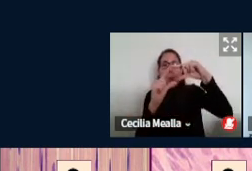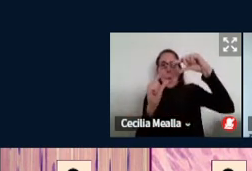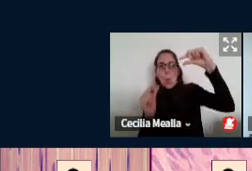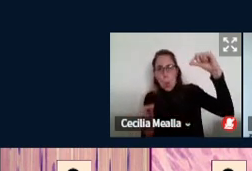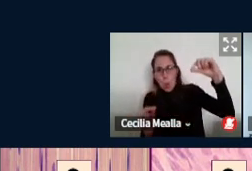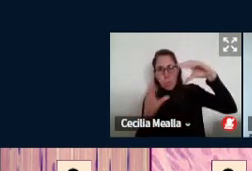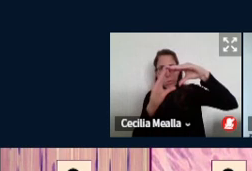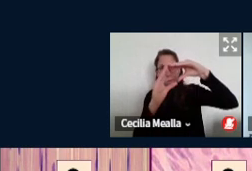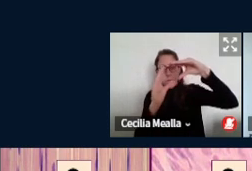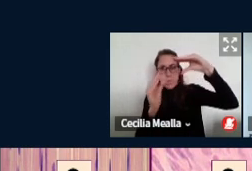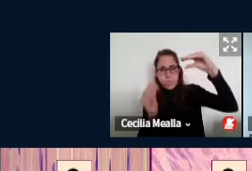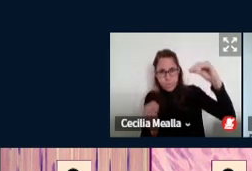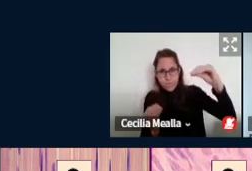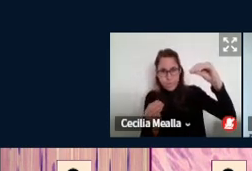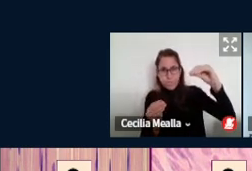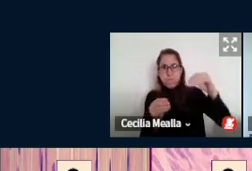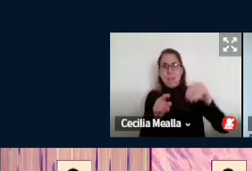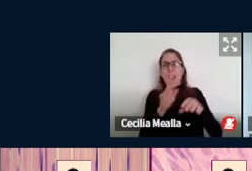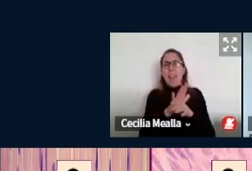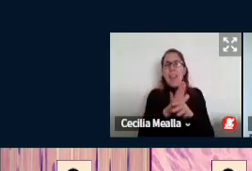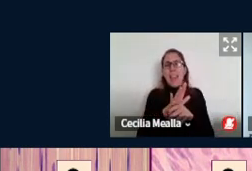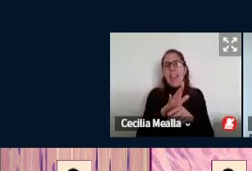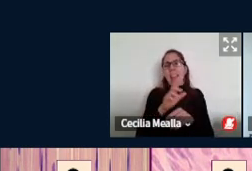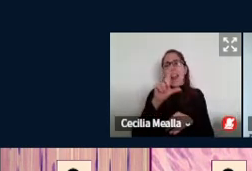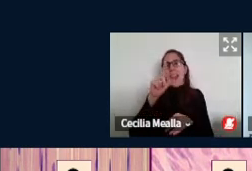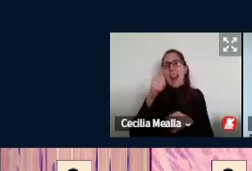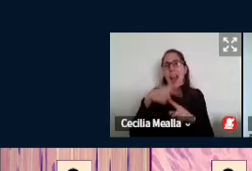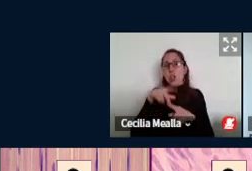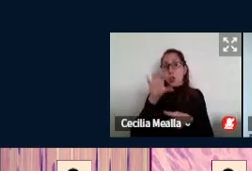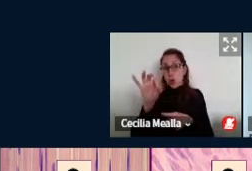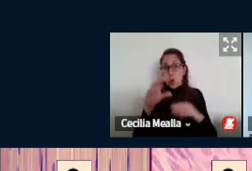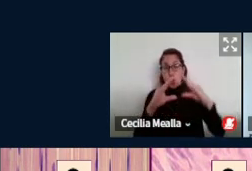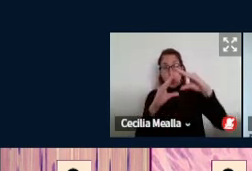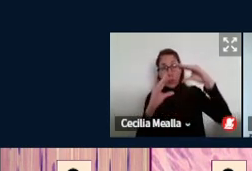¿sí? De cromatina laxa, digamos,